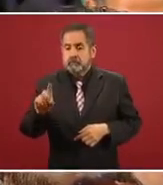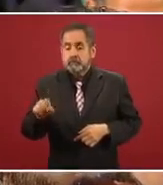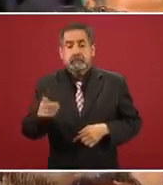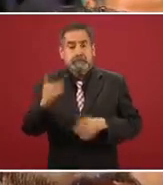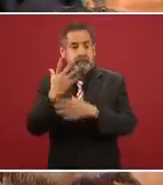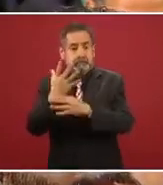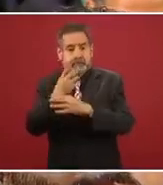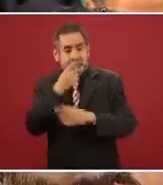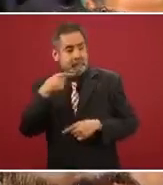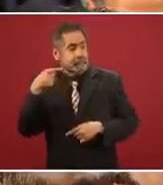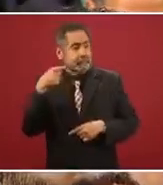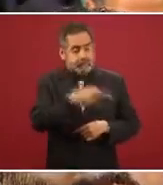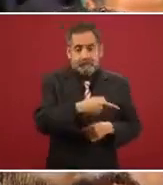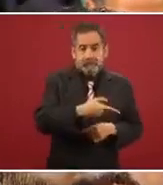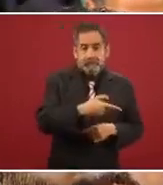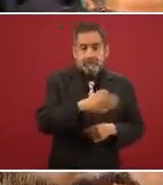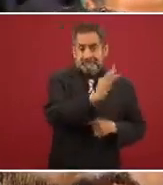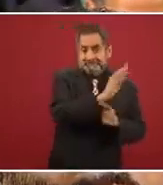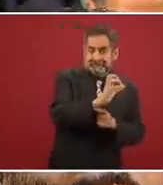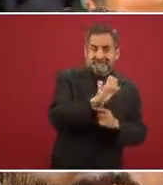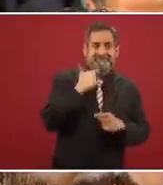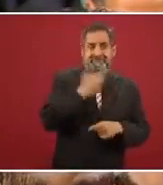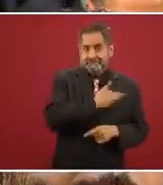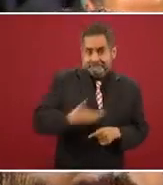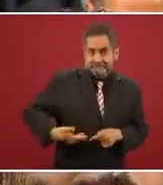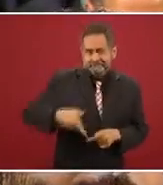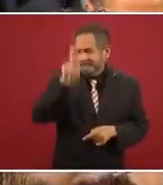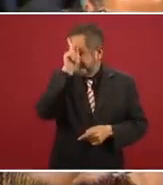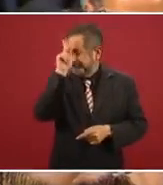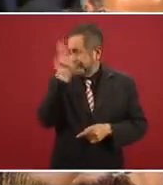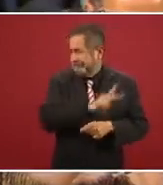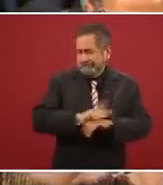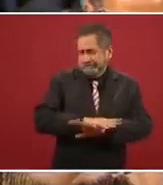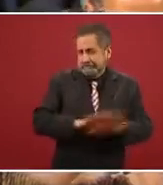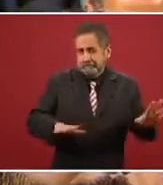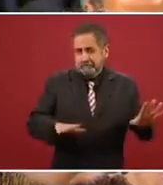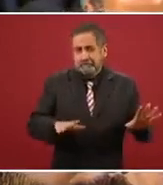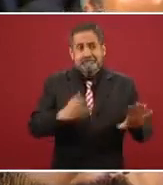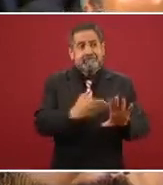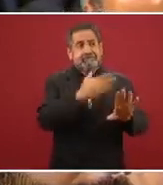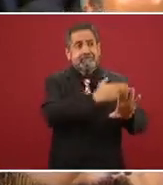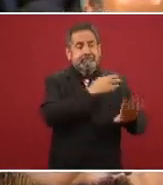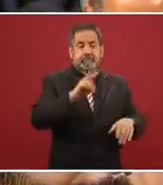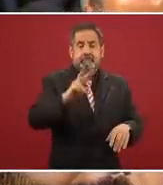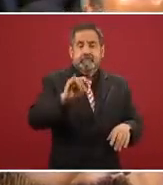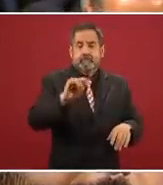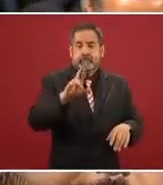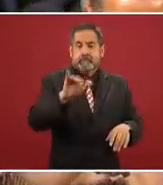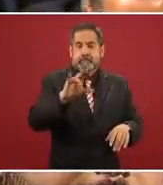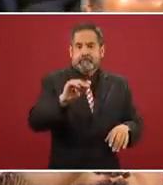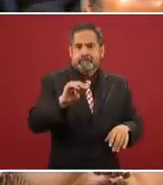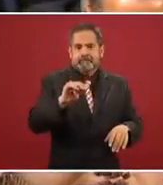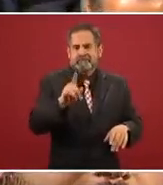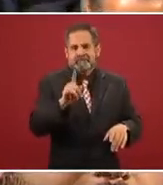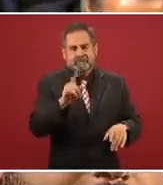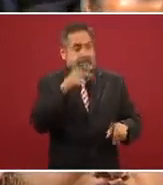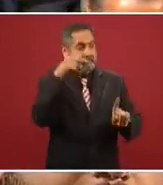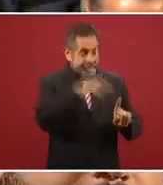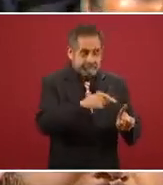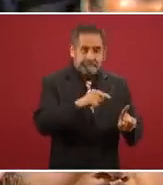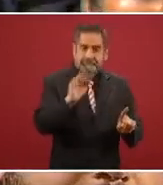peor presidente de la historia de México, más allá de Victoriano Huerta. Usted que habla y sabe